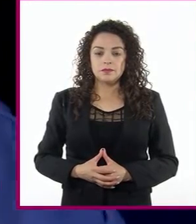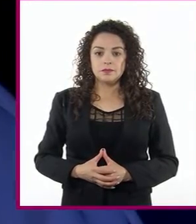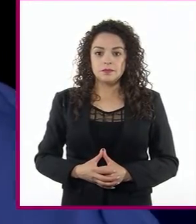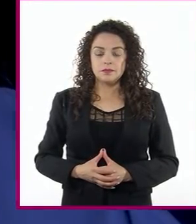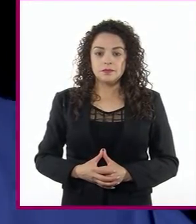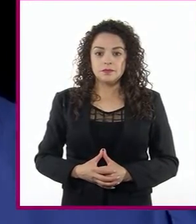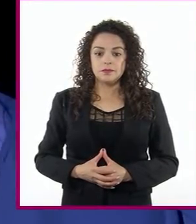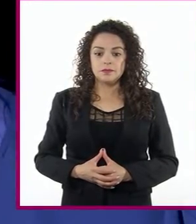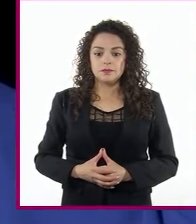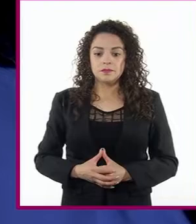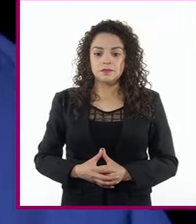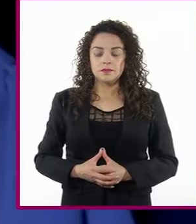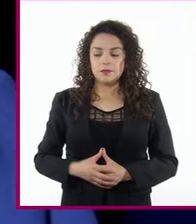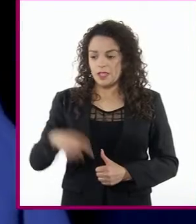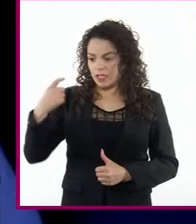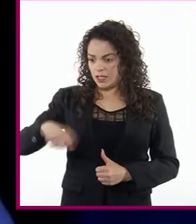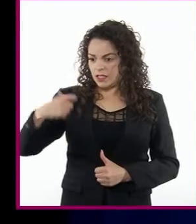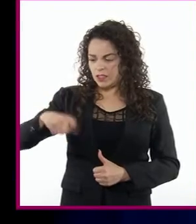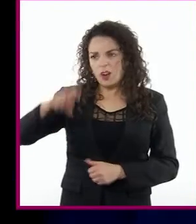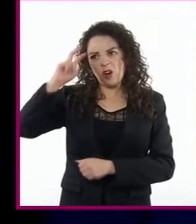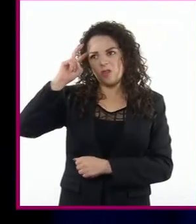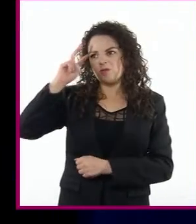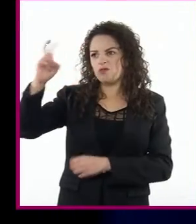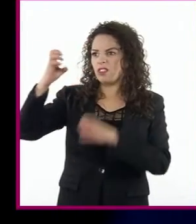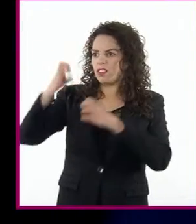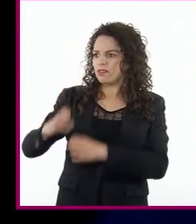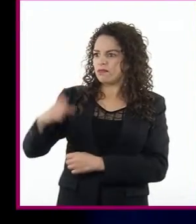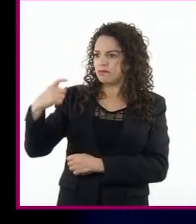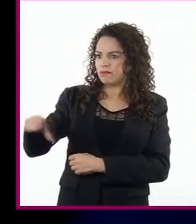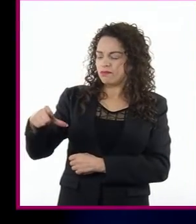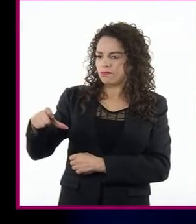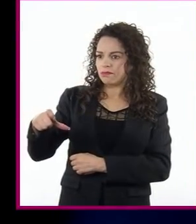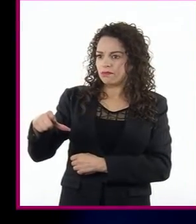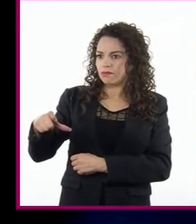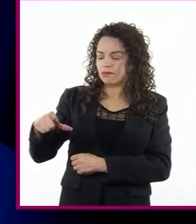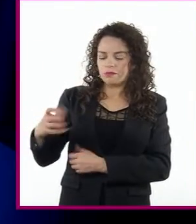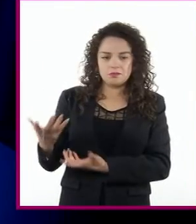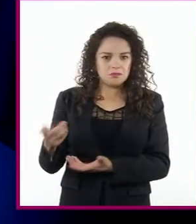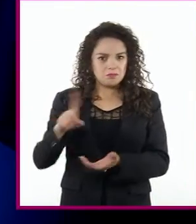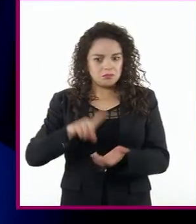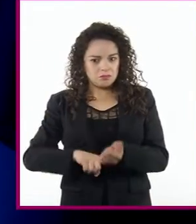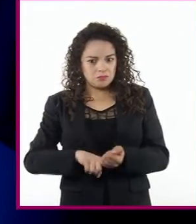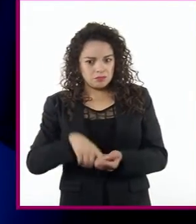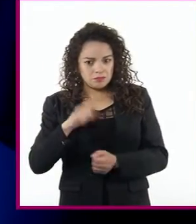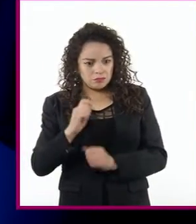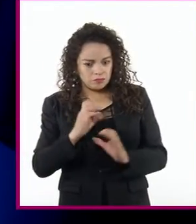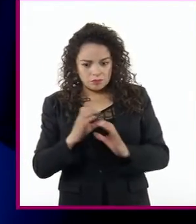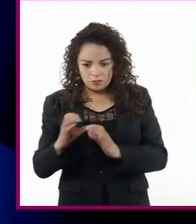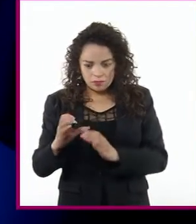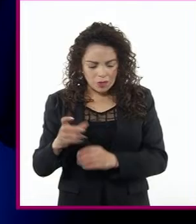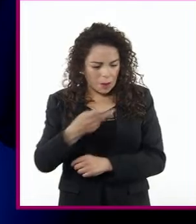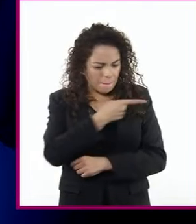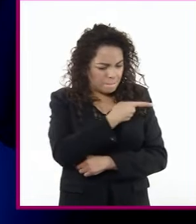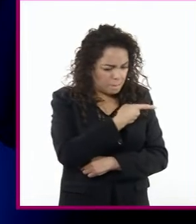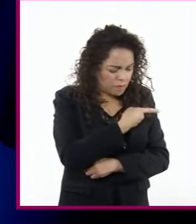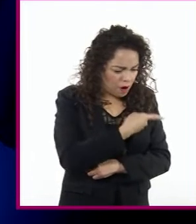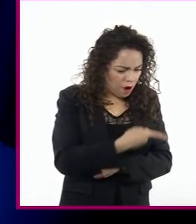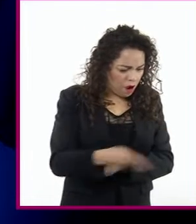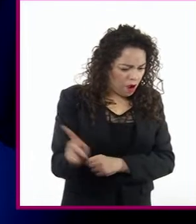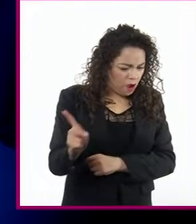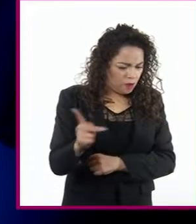Sueña el rico en su riqueza, que más cuidados le ofrece. Sueña el pobre que